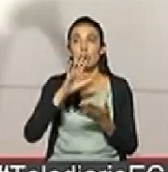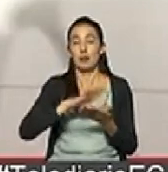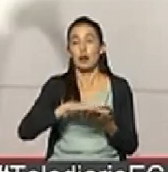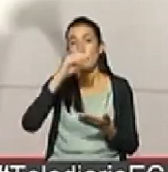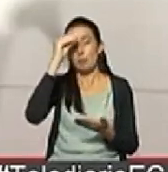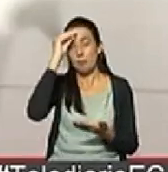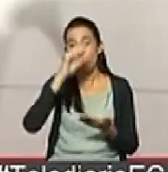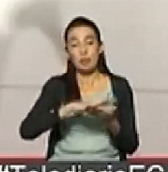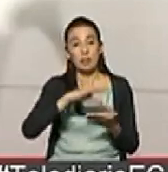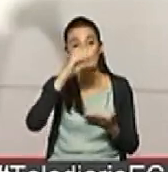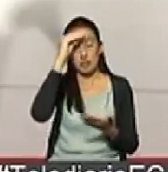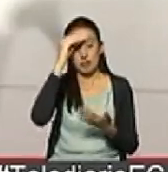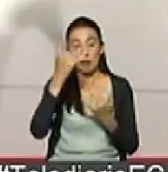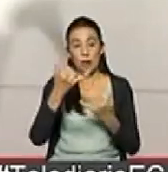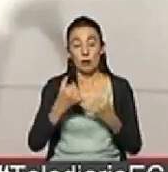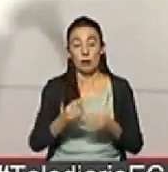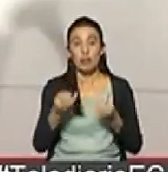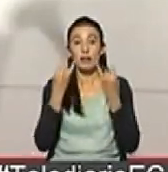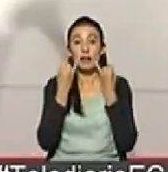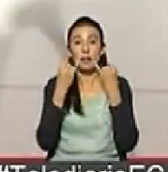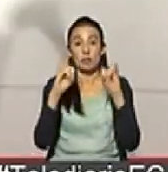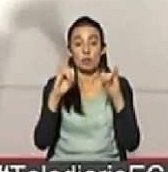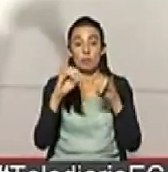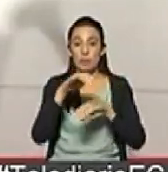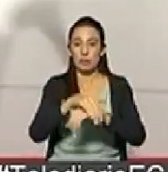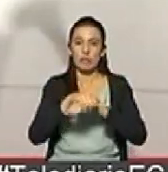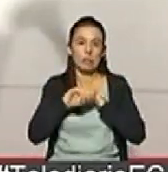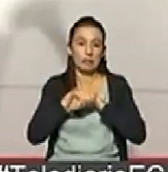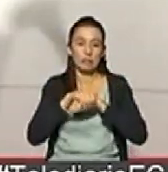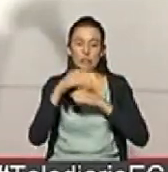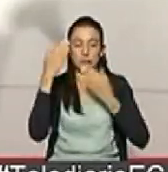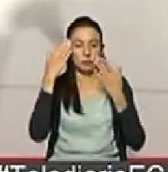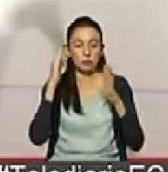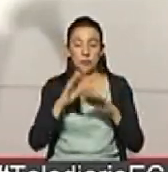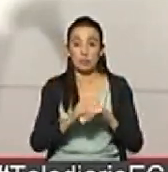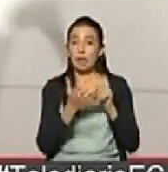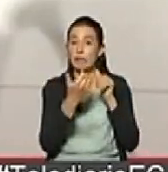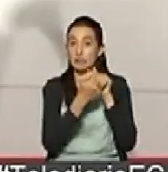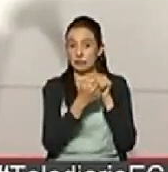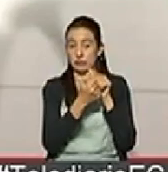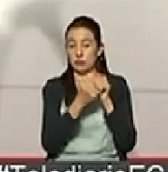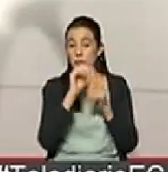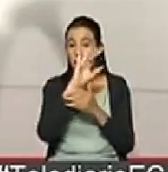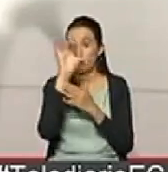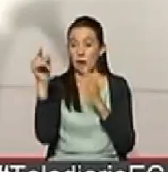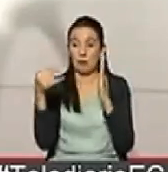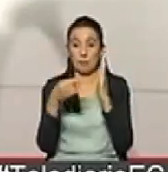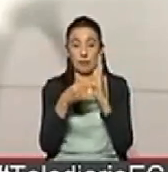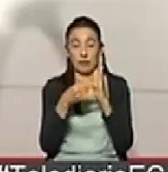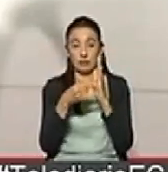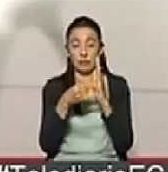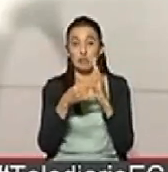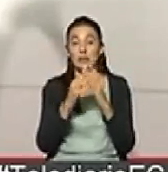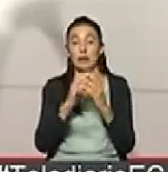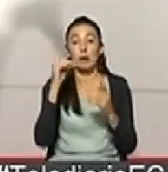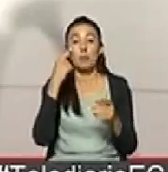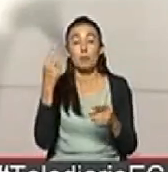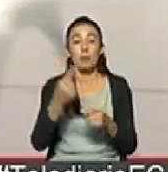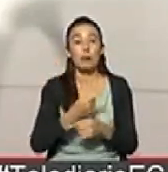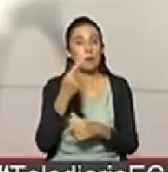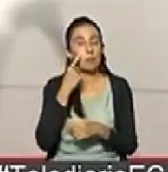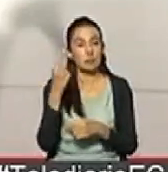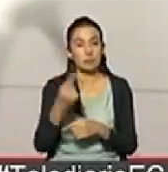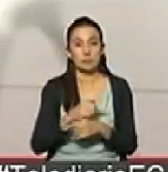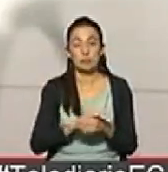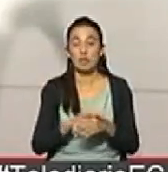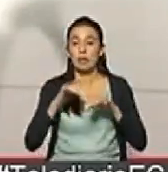algún idioma, y ahora es muy común que todos los chicos tengan un teléfono celular, les permiten bajarse la aplicación y van con lecciones aprendiendo.